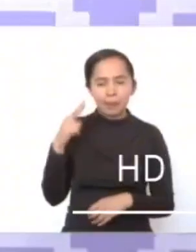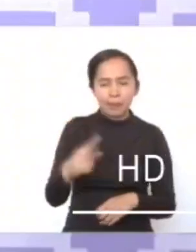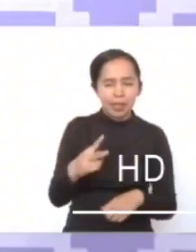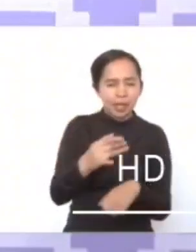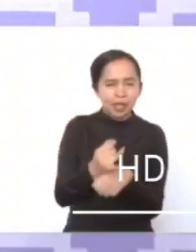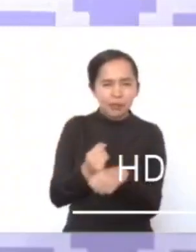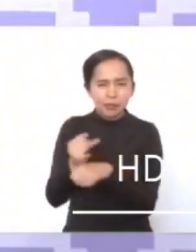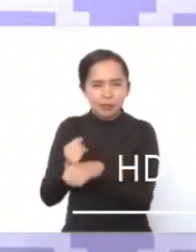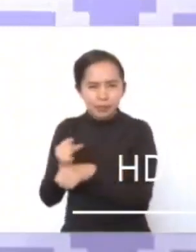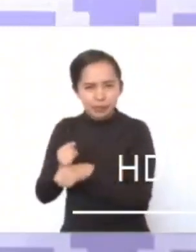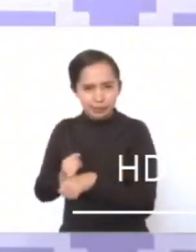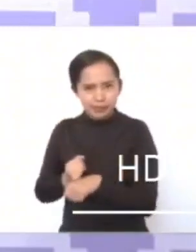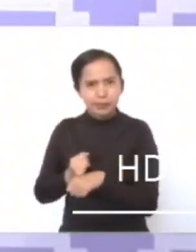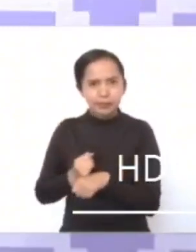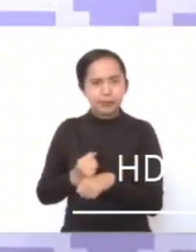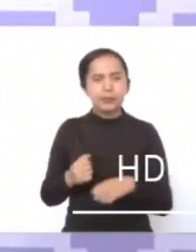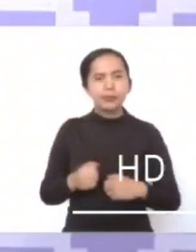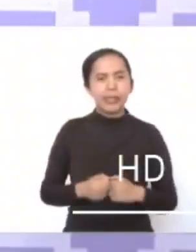investigación eficientes,